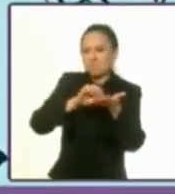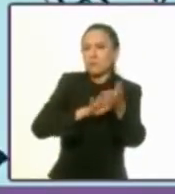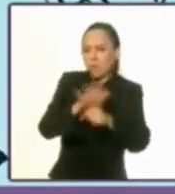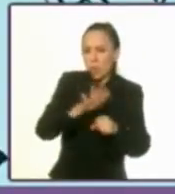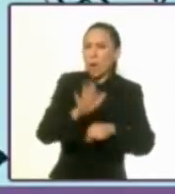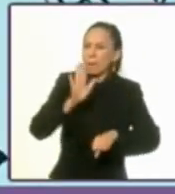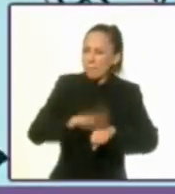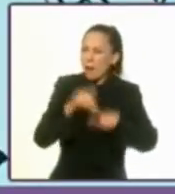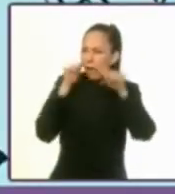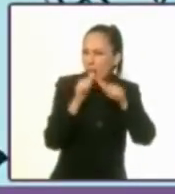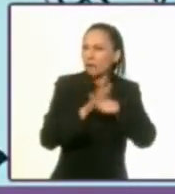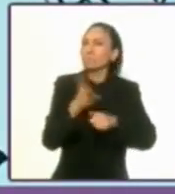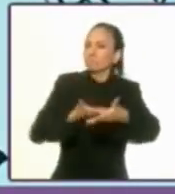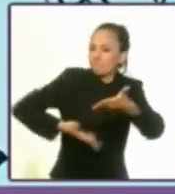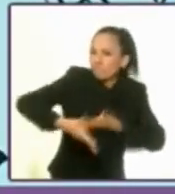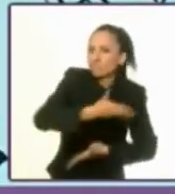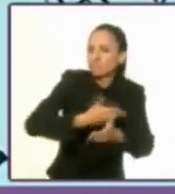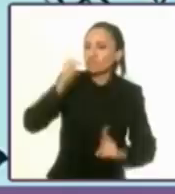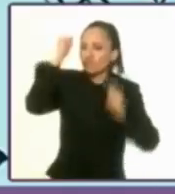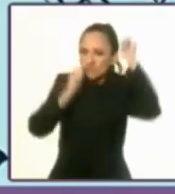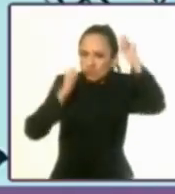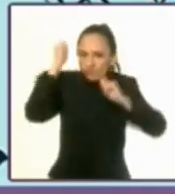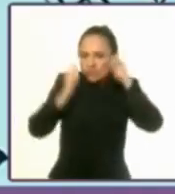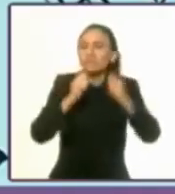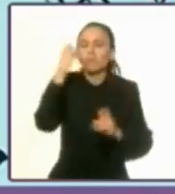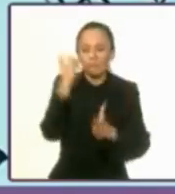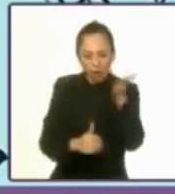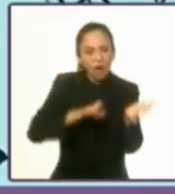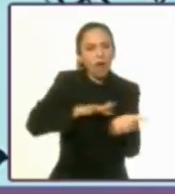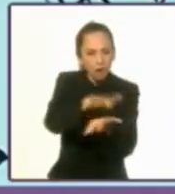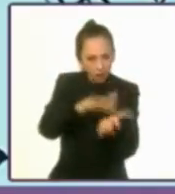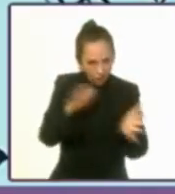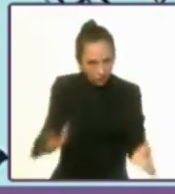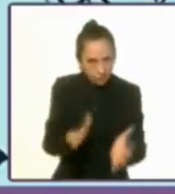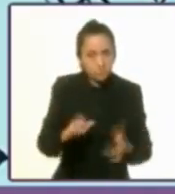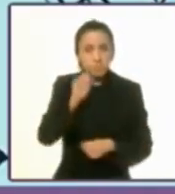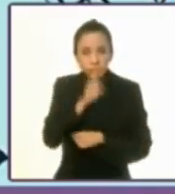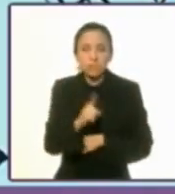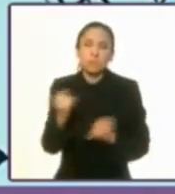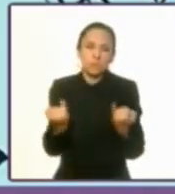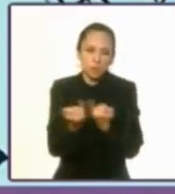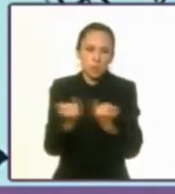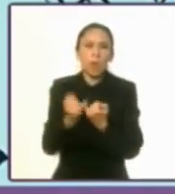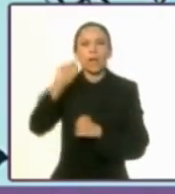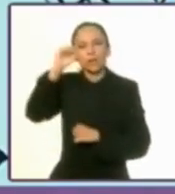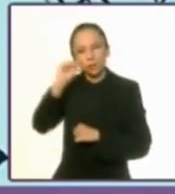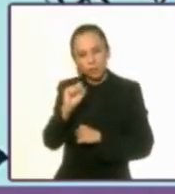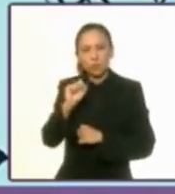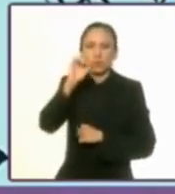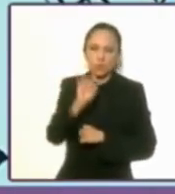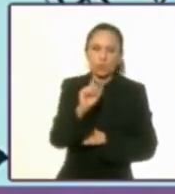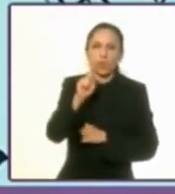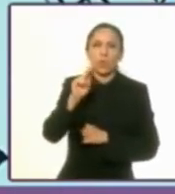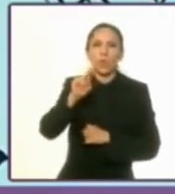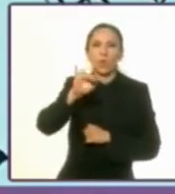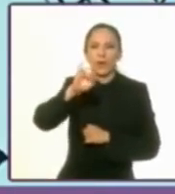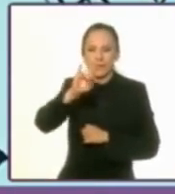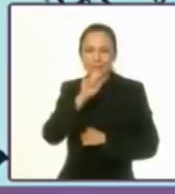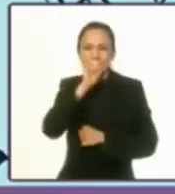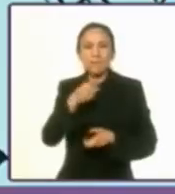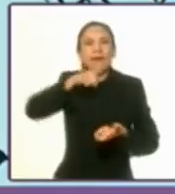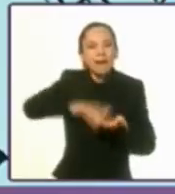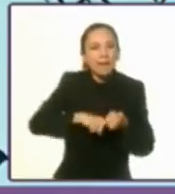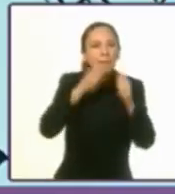servicios de turismo y que también hay que potenciar en el sur sur poniente tenemos esa vocación del corredor de la salud que